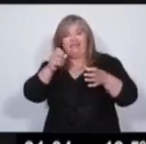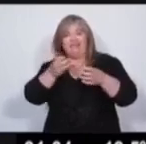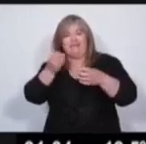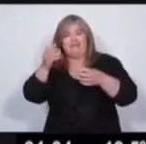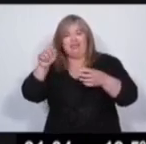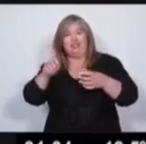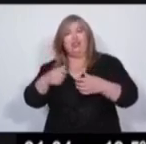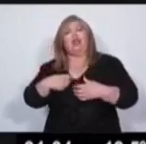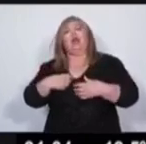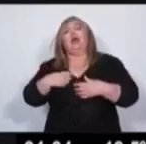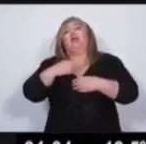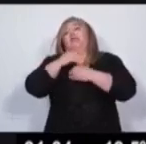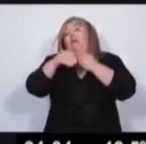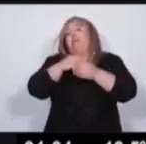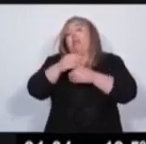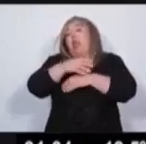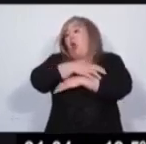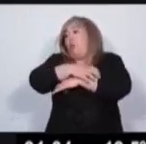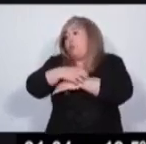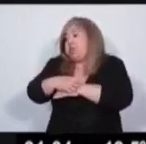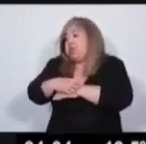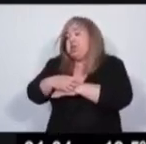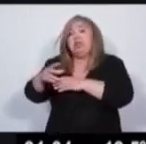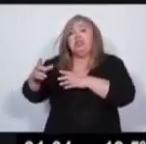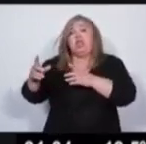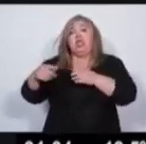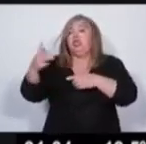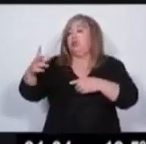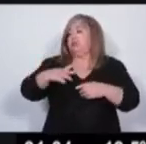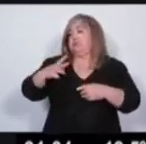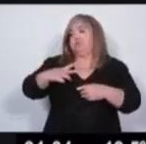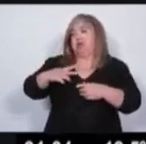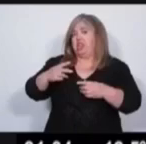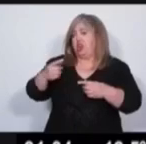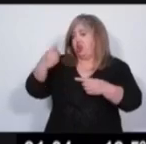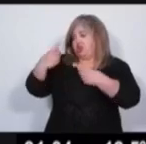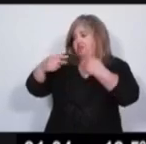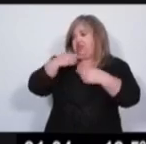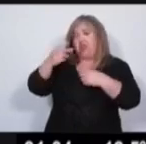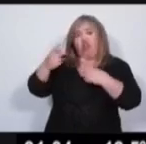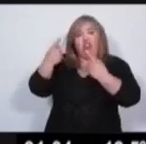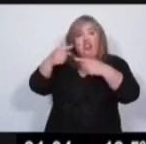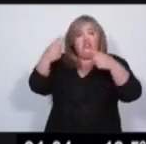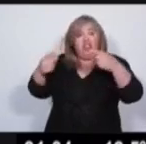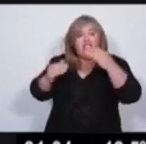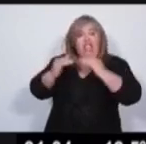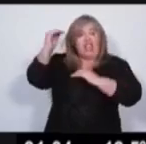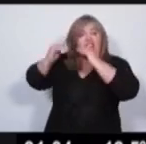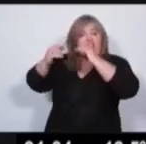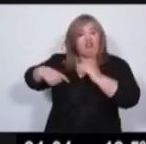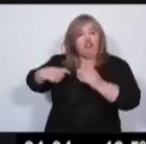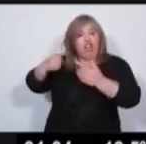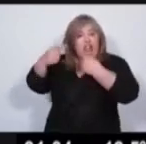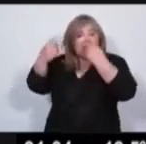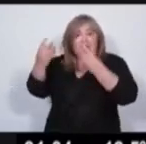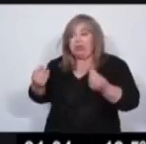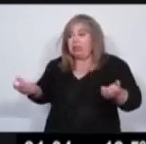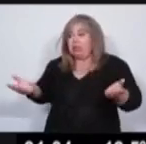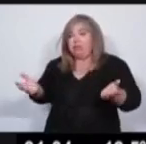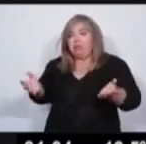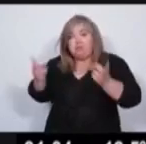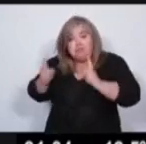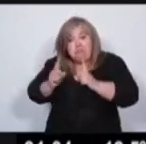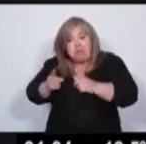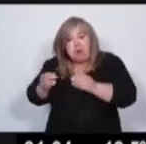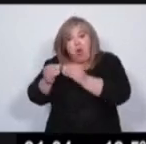hijo de la familia más humilde y con el hijo de la familia más pudiente Quizás y allí todos adquiríamos la misma cantidad